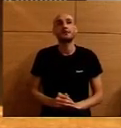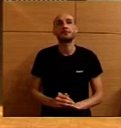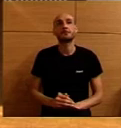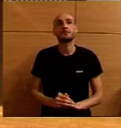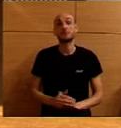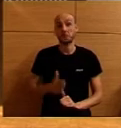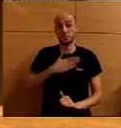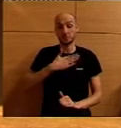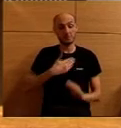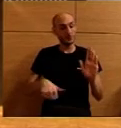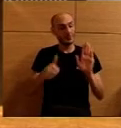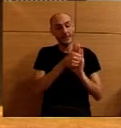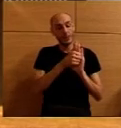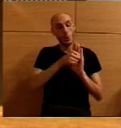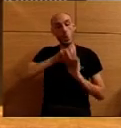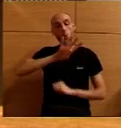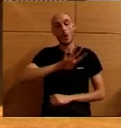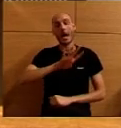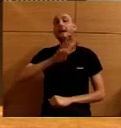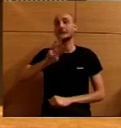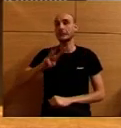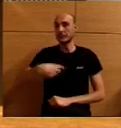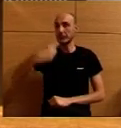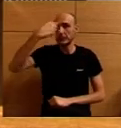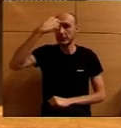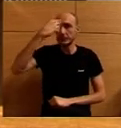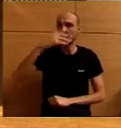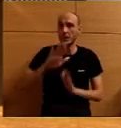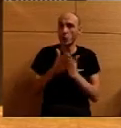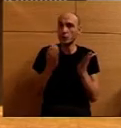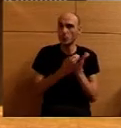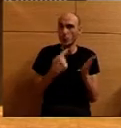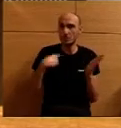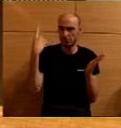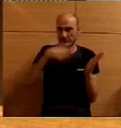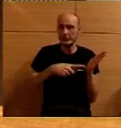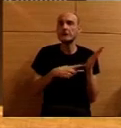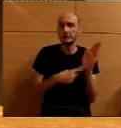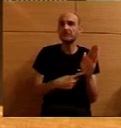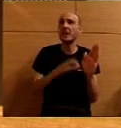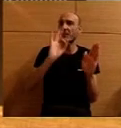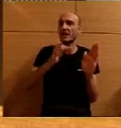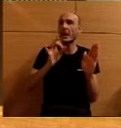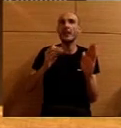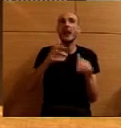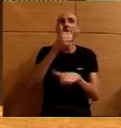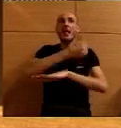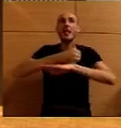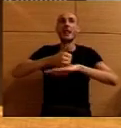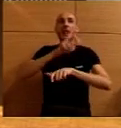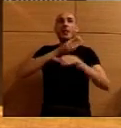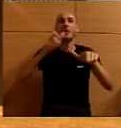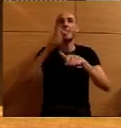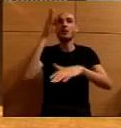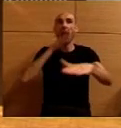cuenta el artículo 43, se lo he nombrado en mi intervención, y es cierto que todos los ciudadanos deberían tener un acceso digno a la